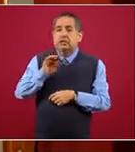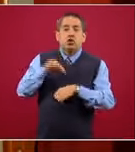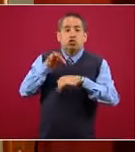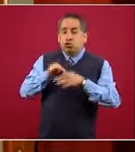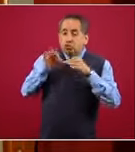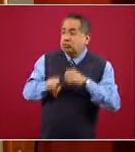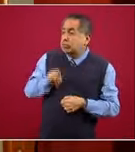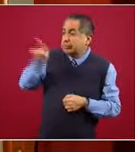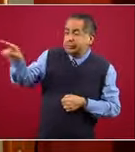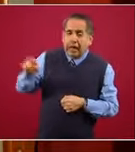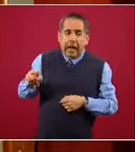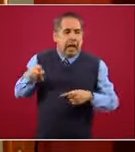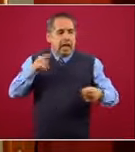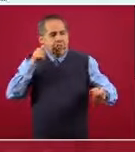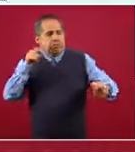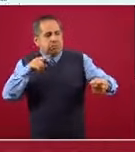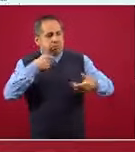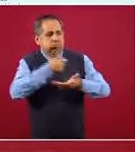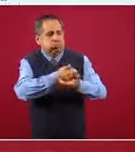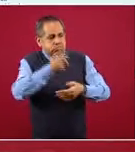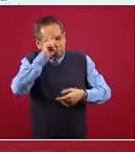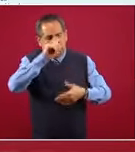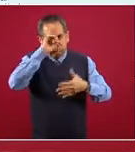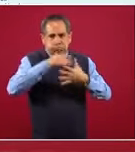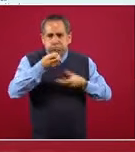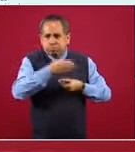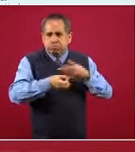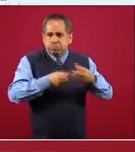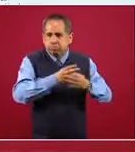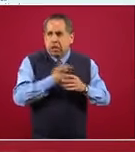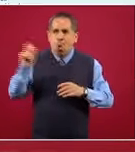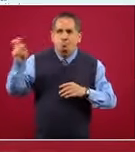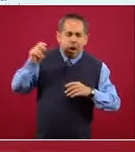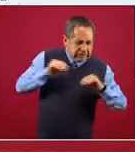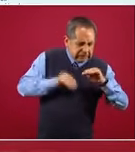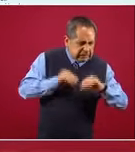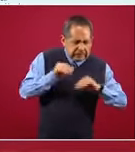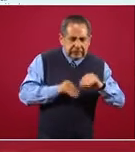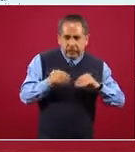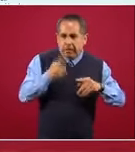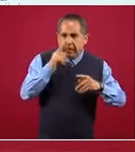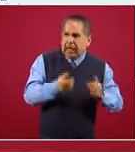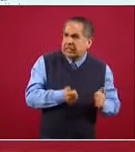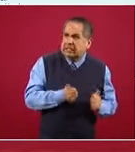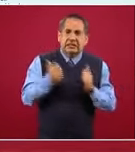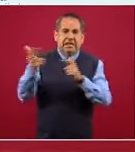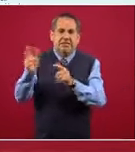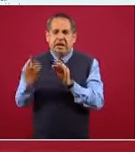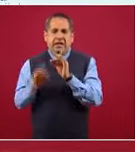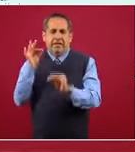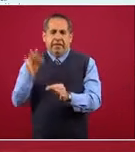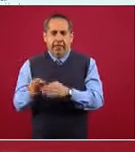condiciones geográficas, y tener esta coordinación para poder dar instrucciones muy precisas al técnico en urgencias